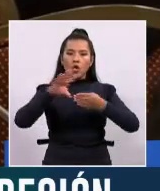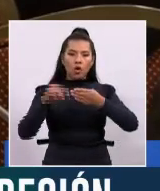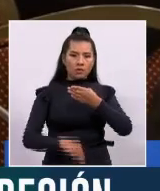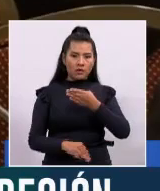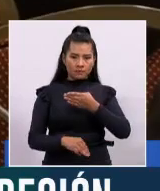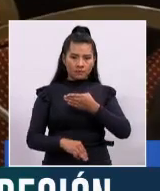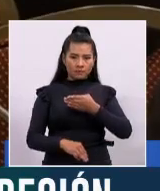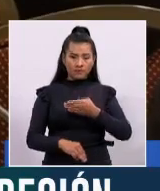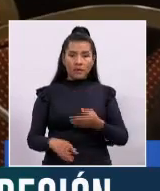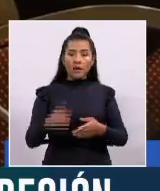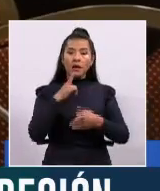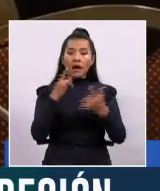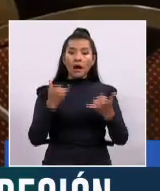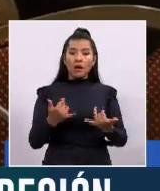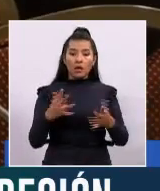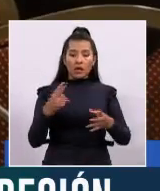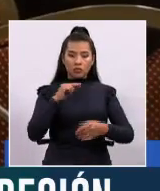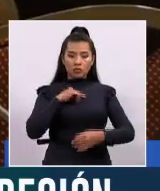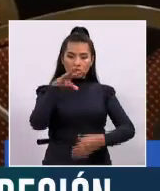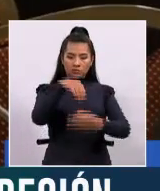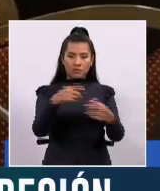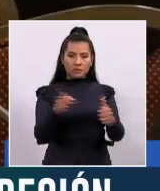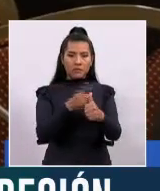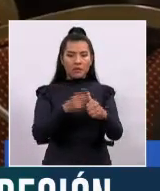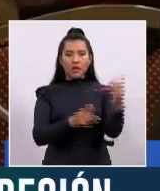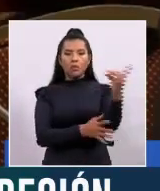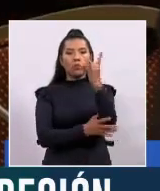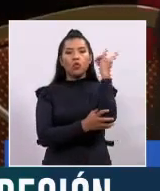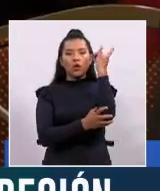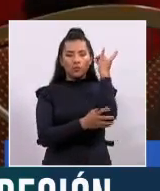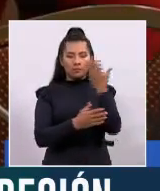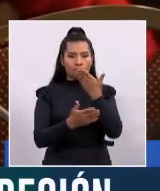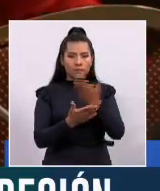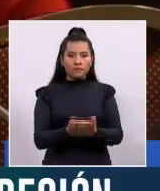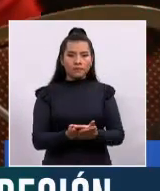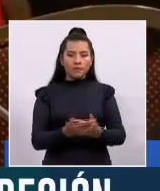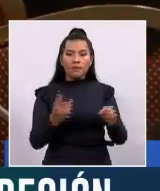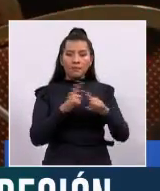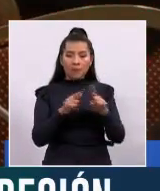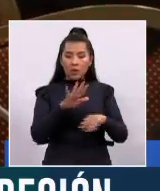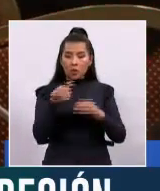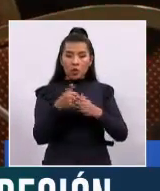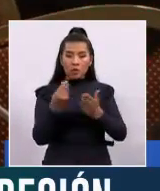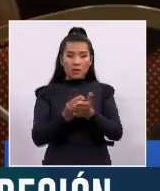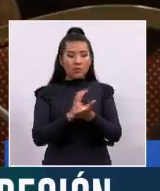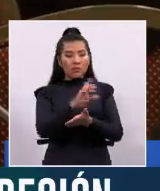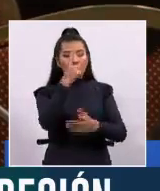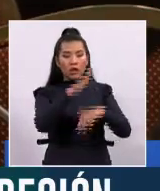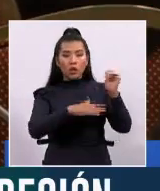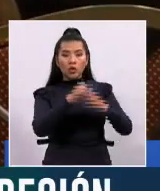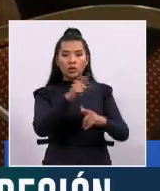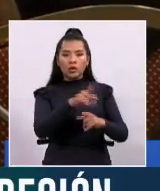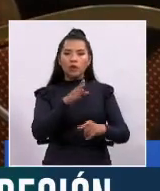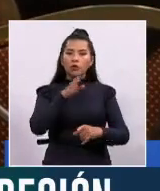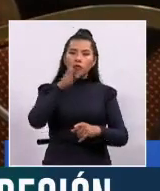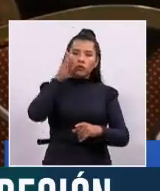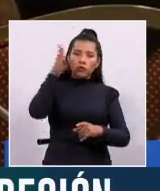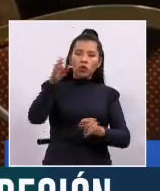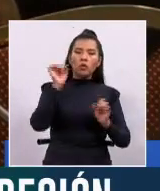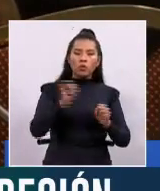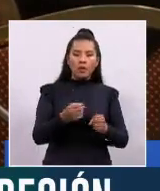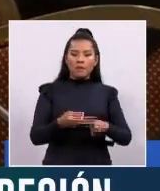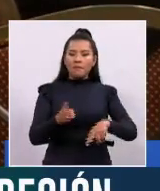hoy priorizamos el mercado interno, la vocación de estas inversiones son el de proveer insumos a la